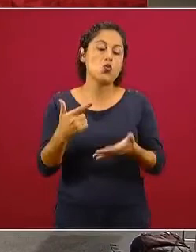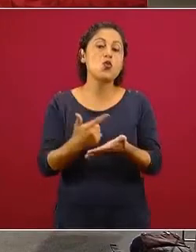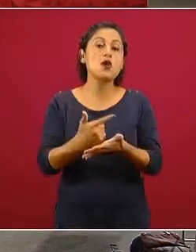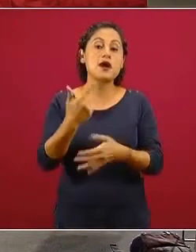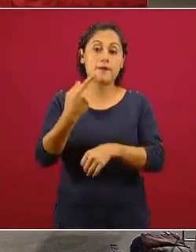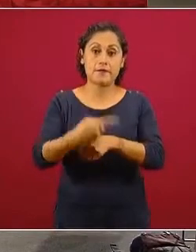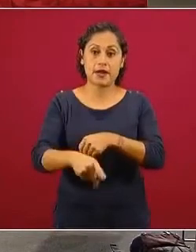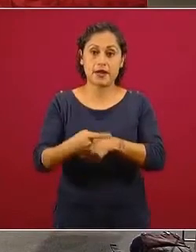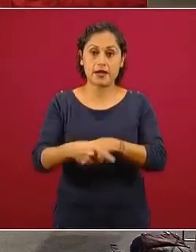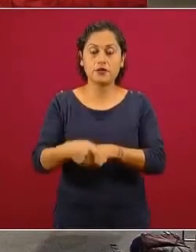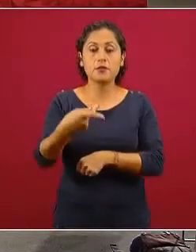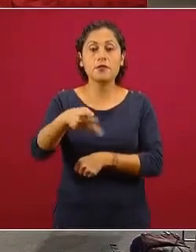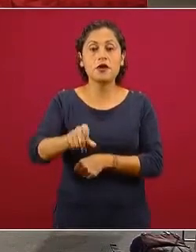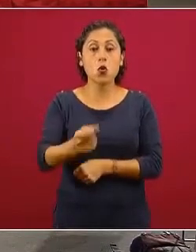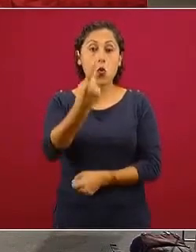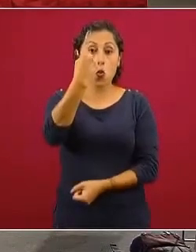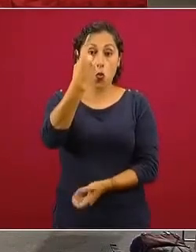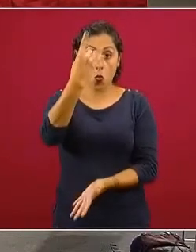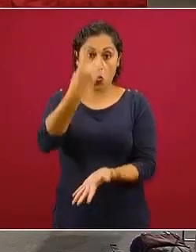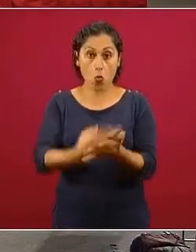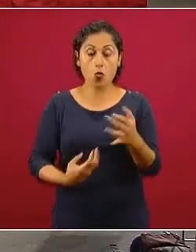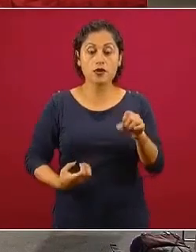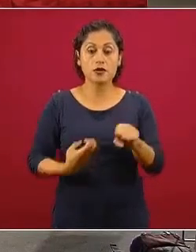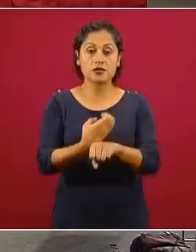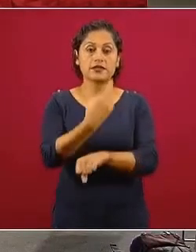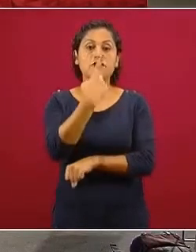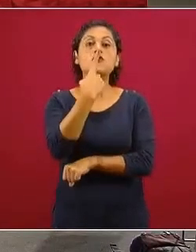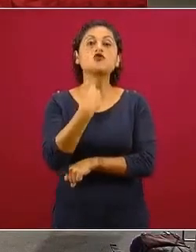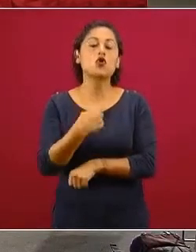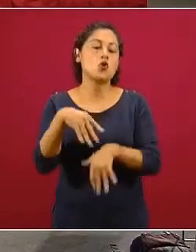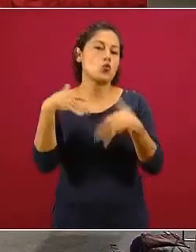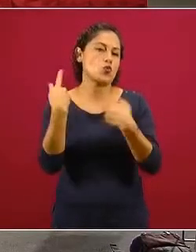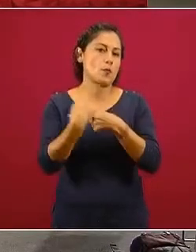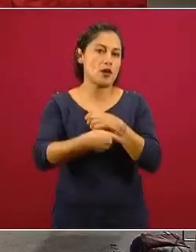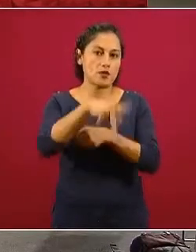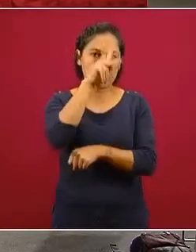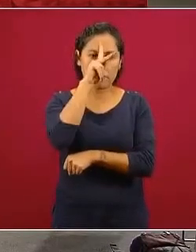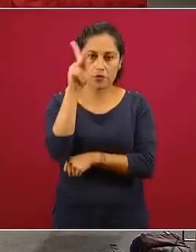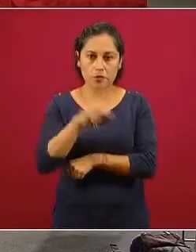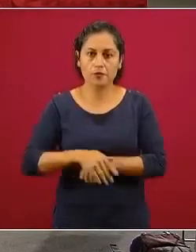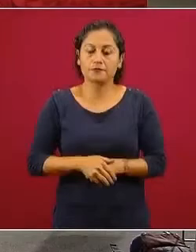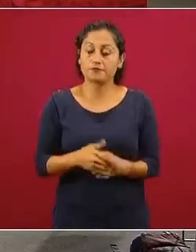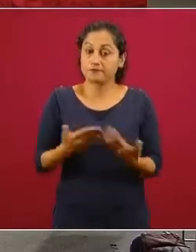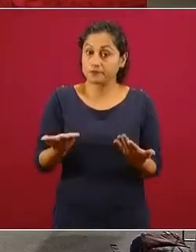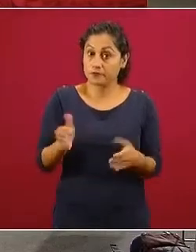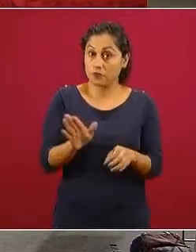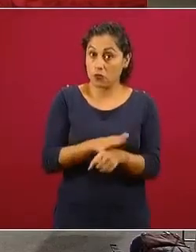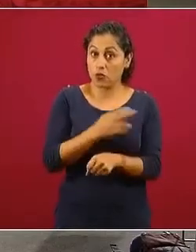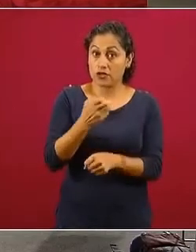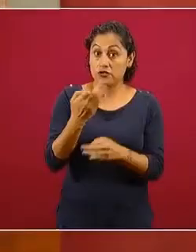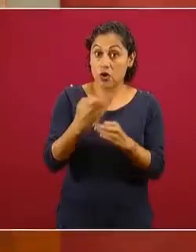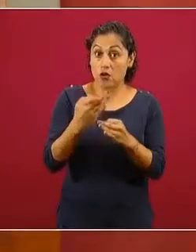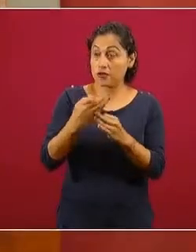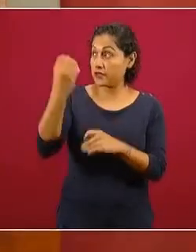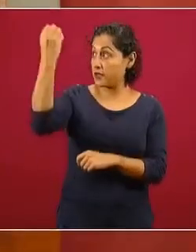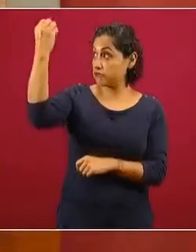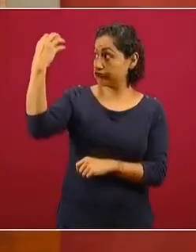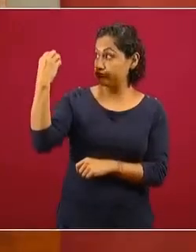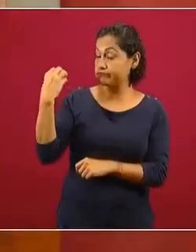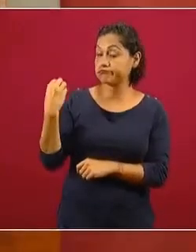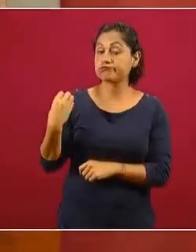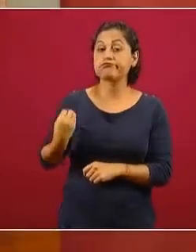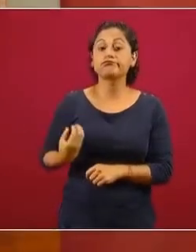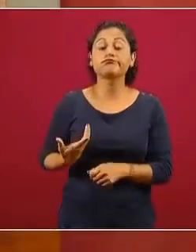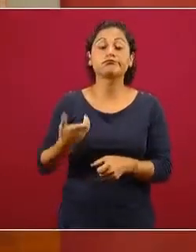solamente una entidad federativa en el riesgo máximo. El llamado lógicamente a la población en el marco del semáforo de riesgo